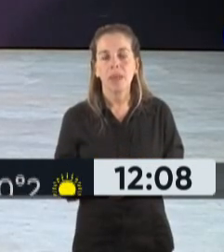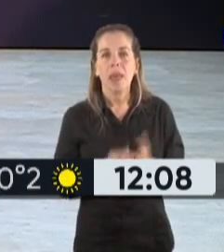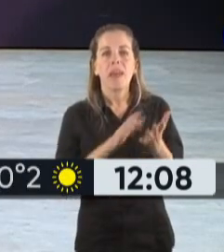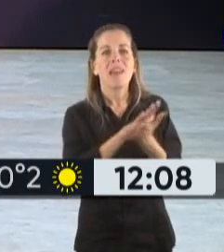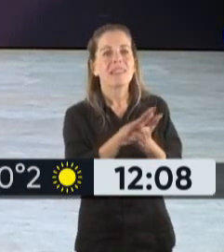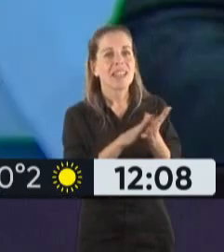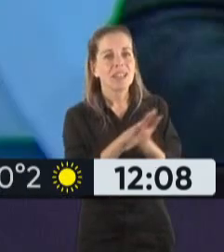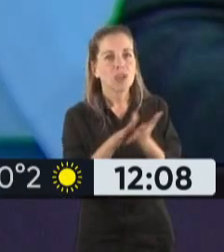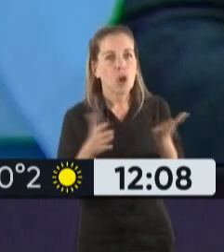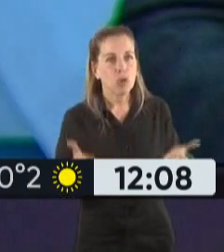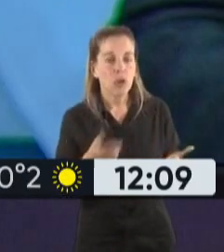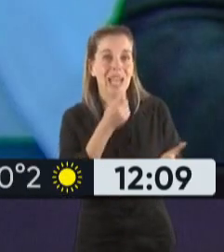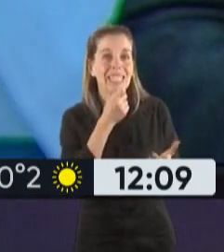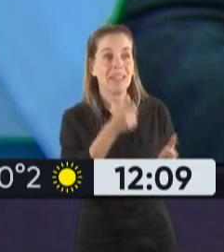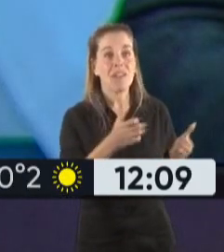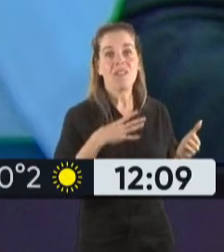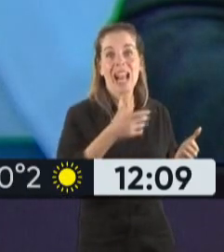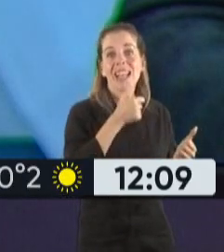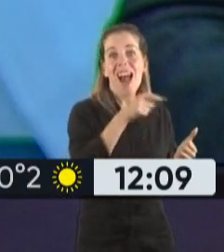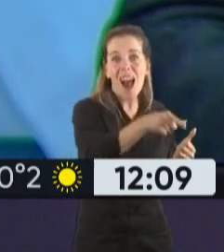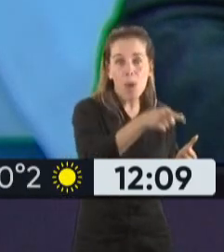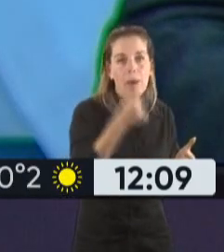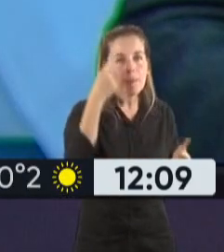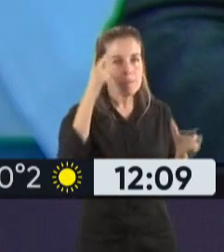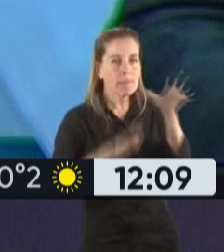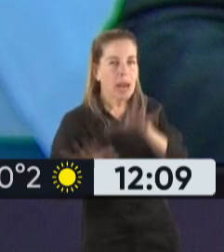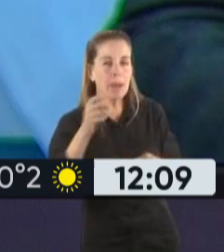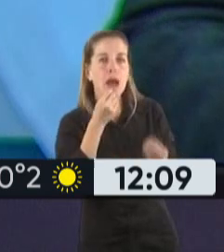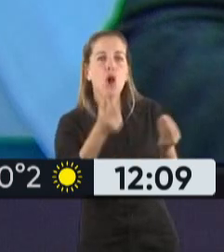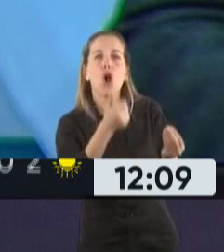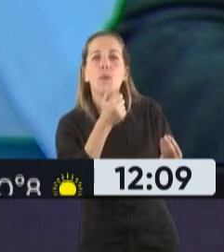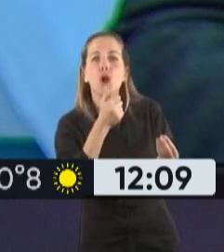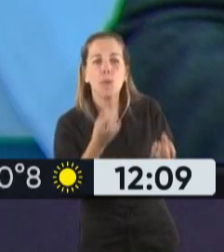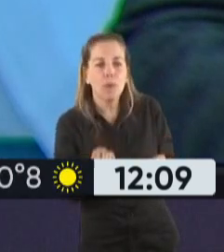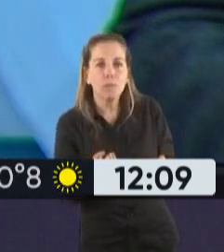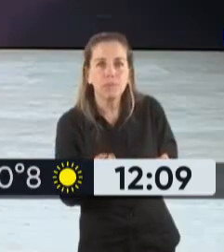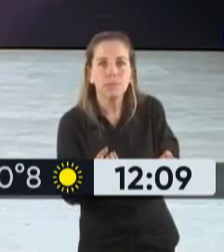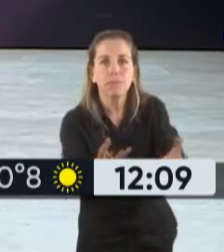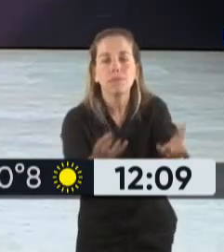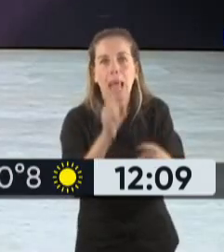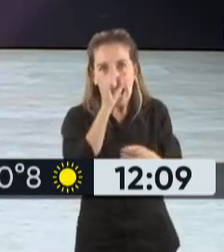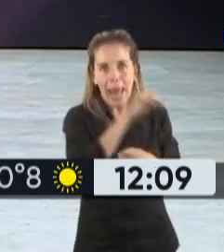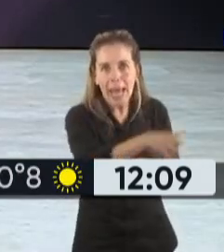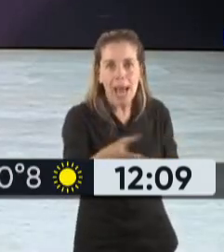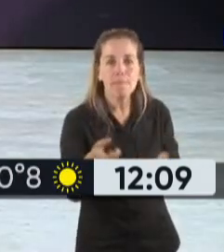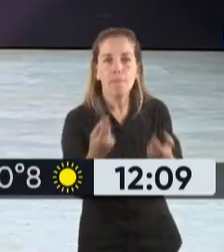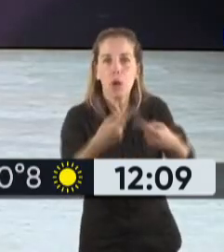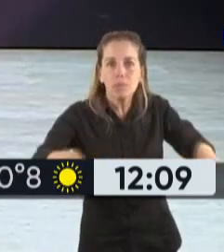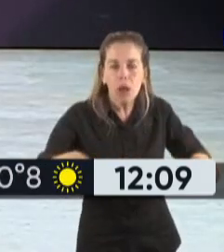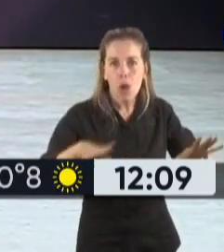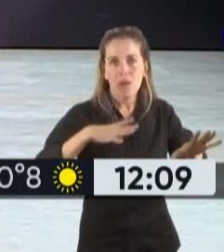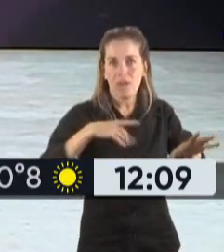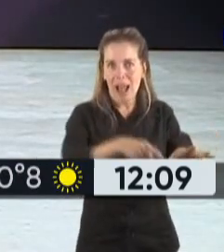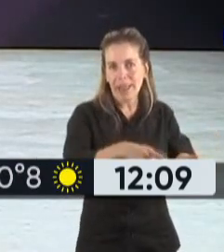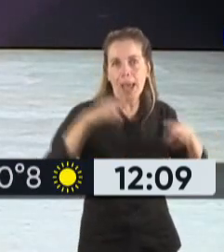resolver la faltante de agua con un sistema de riego que tengamos que buscar en napas que hoy no buscamos o no investigamos,